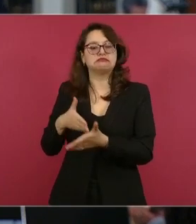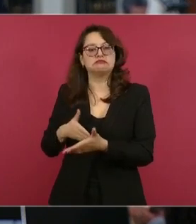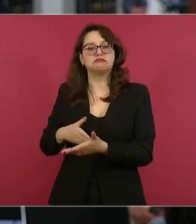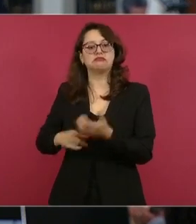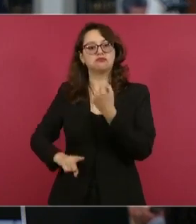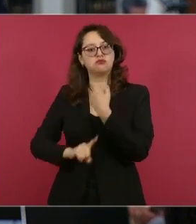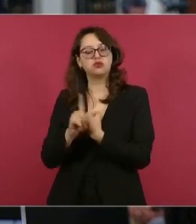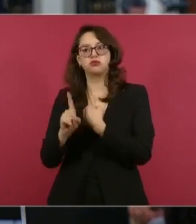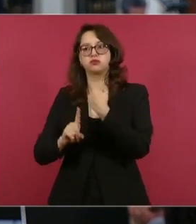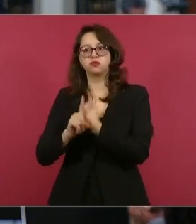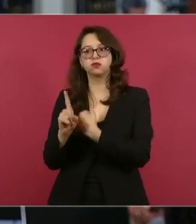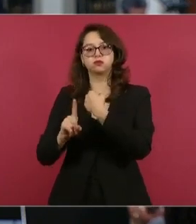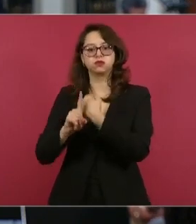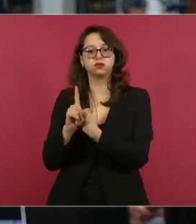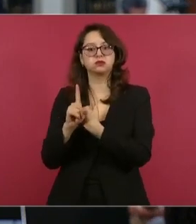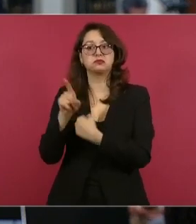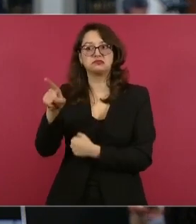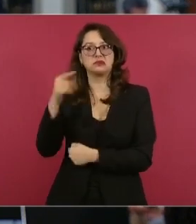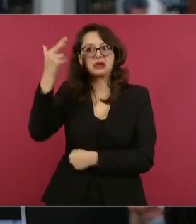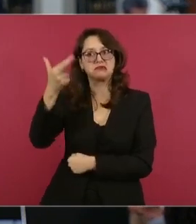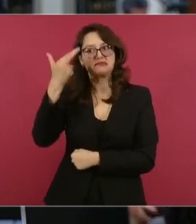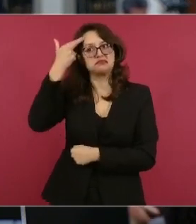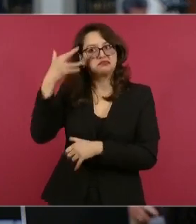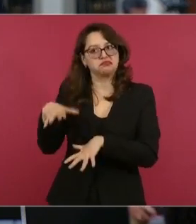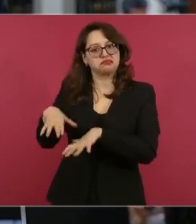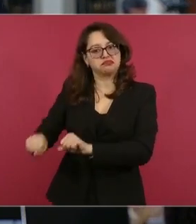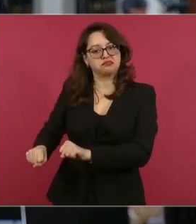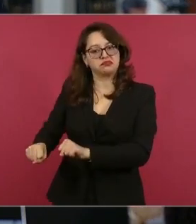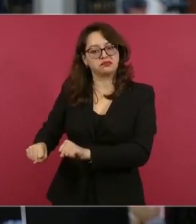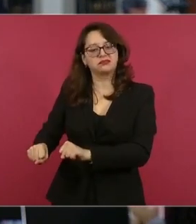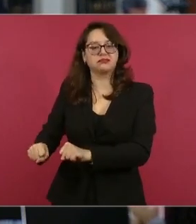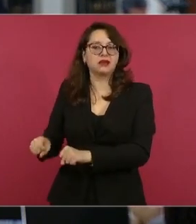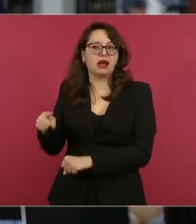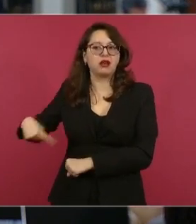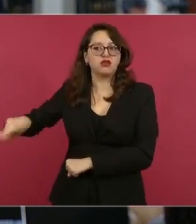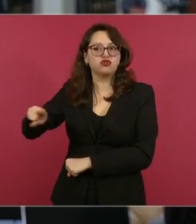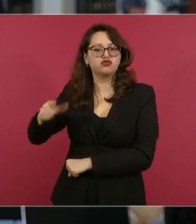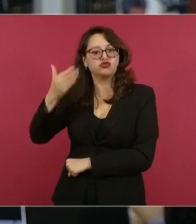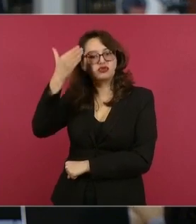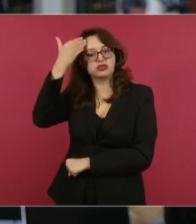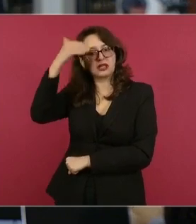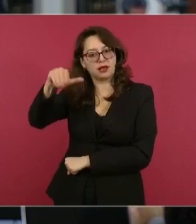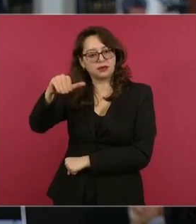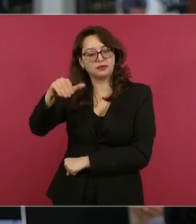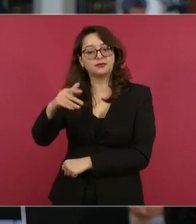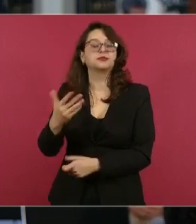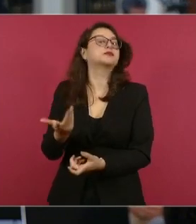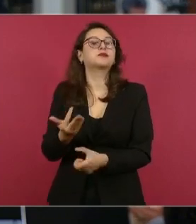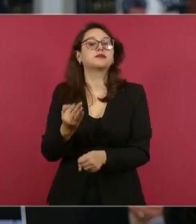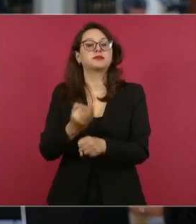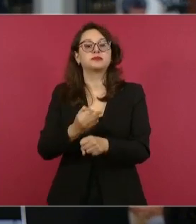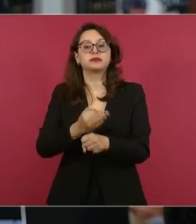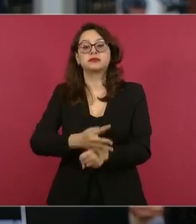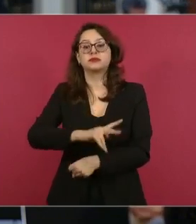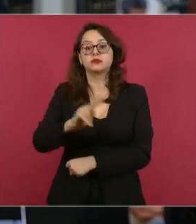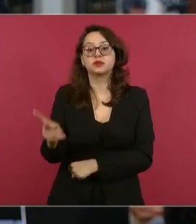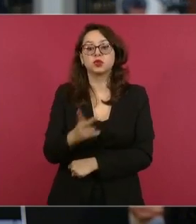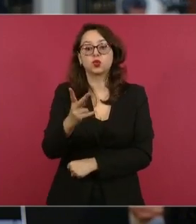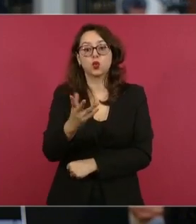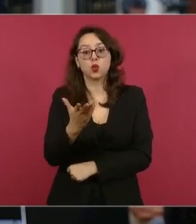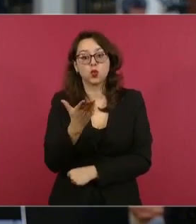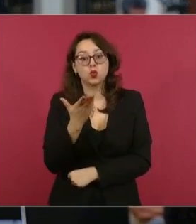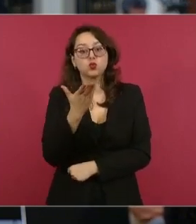oposición de la corona española. Así que mis preguntas son dos. En primer lugar, reiteraría hoy esa petición